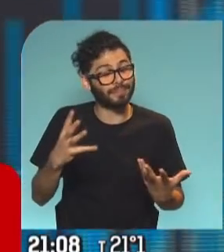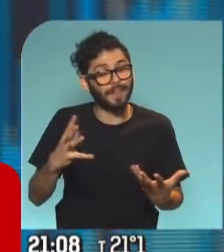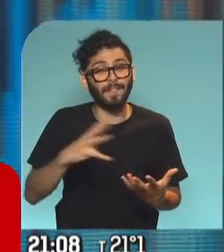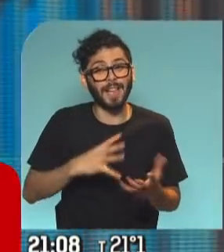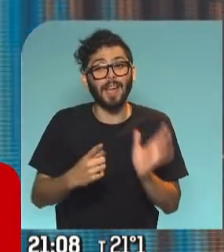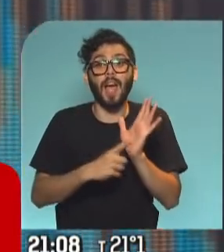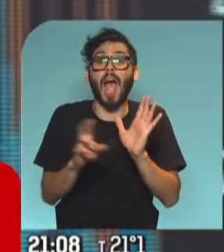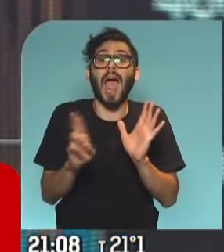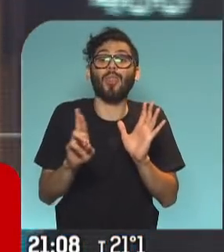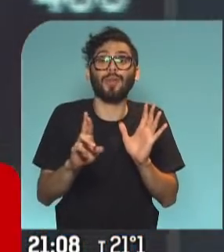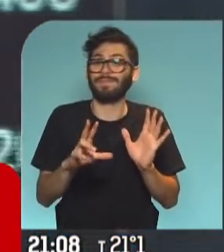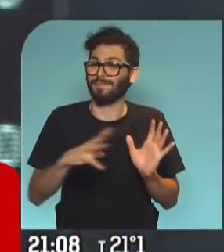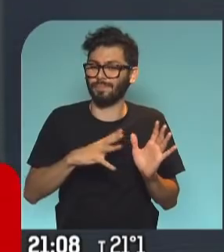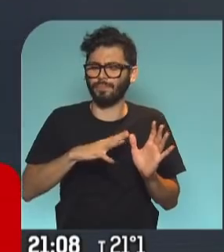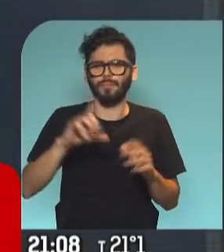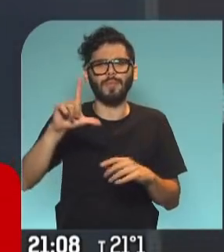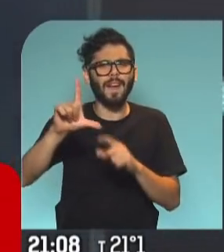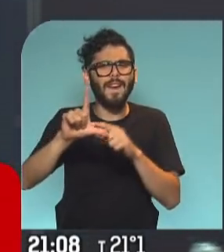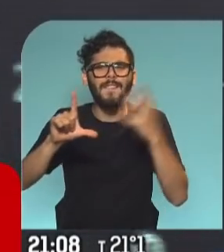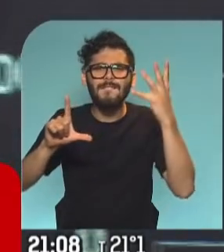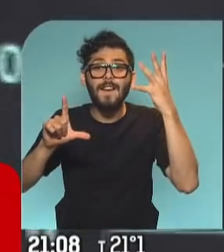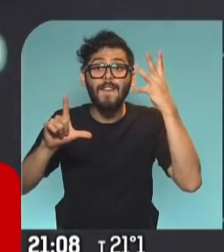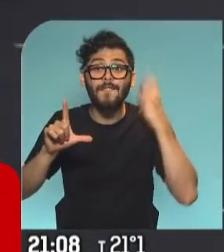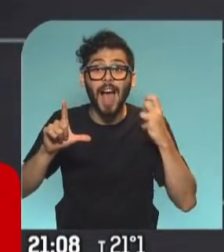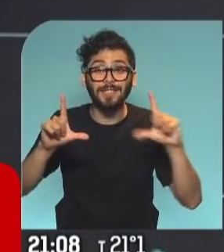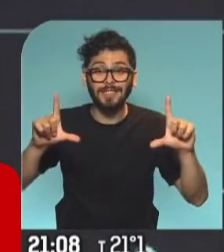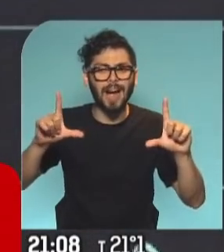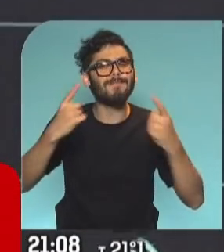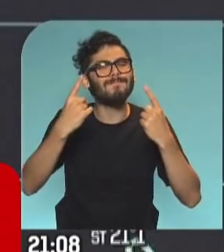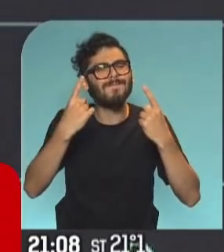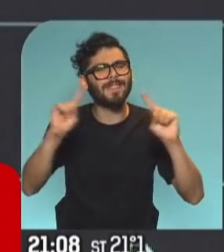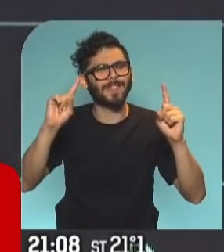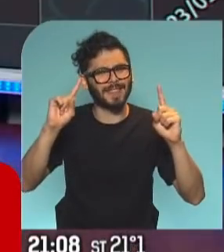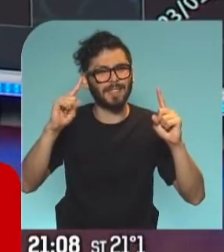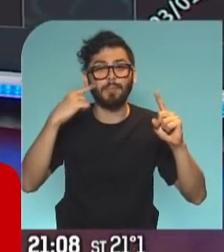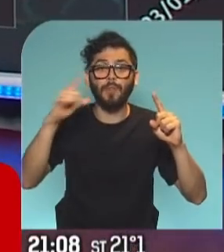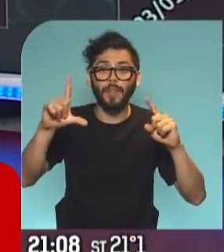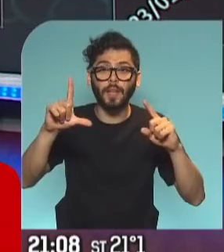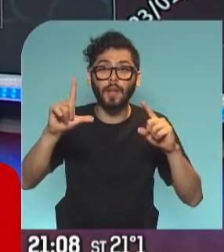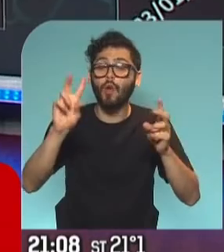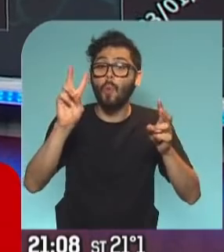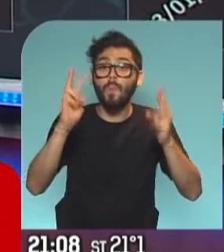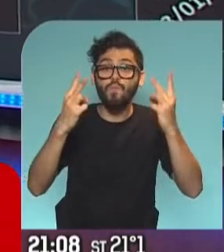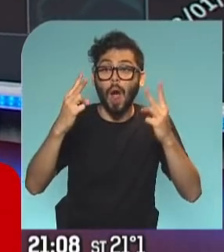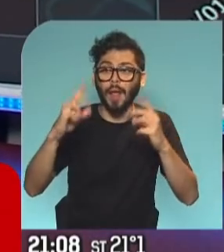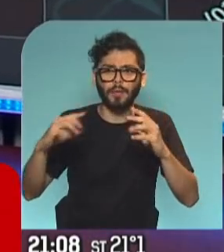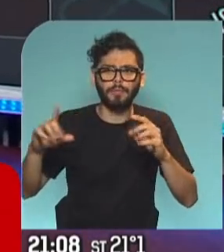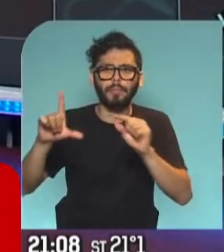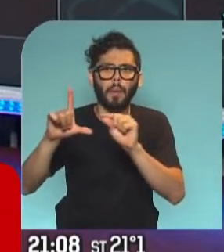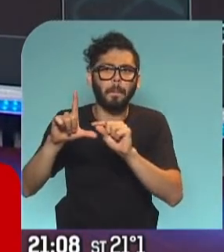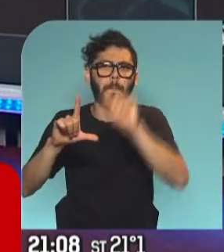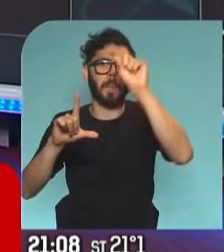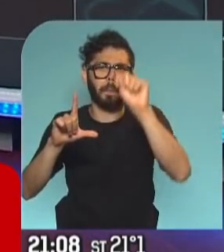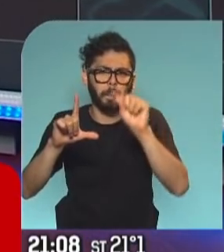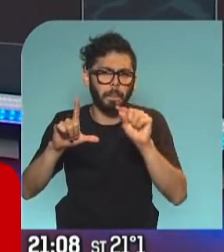no la tiene autorizada. Francia fue un poco diferente, si se fijan, pero tiene picos de fallecidos importantes. Quizá el